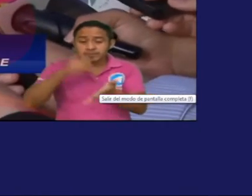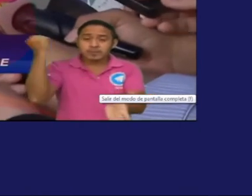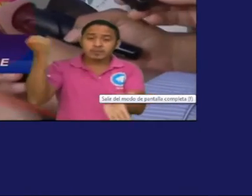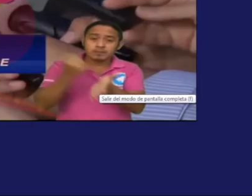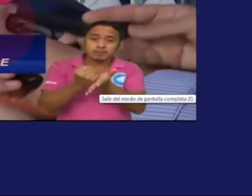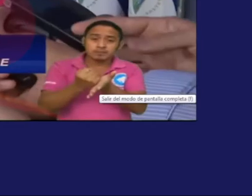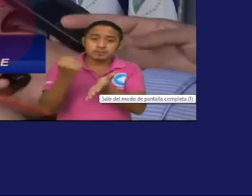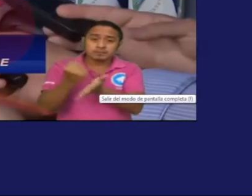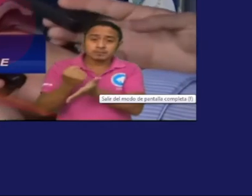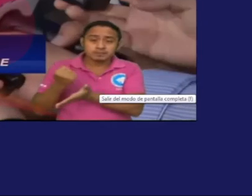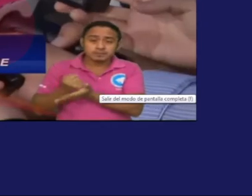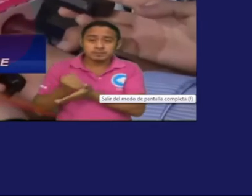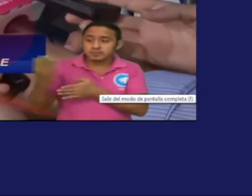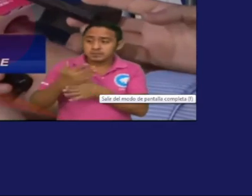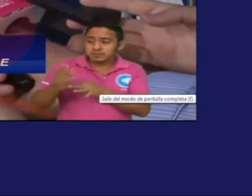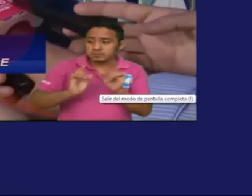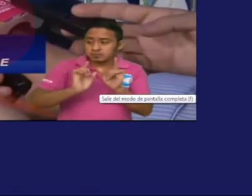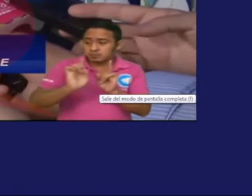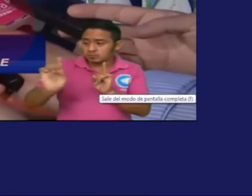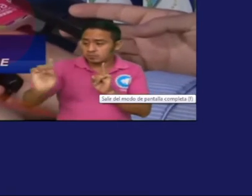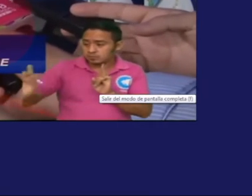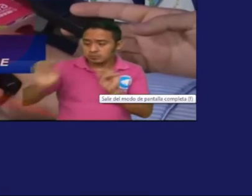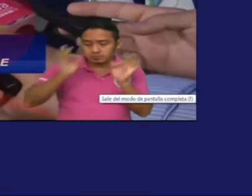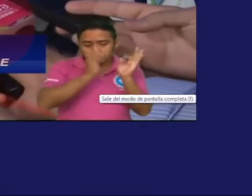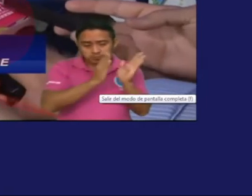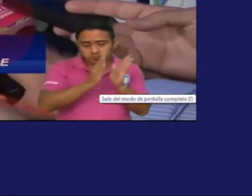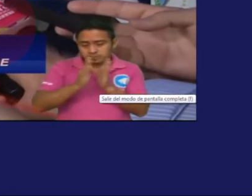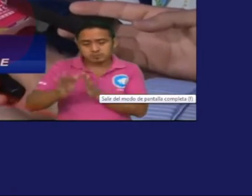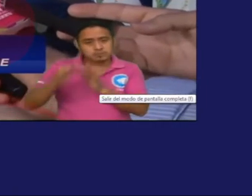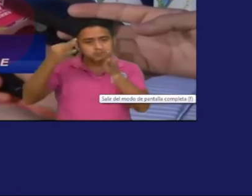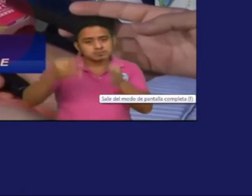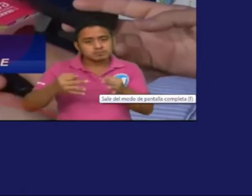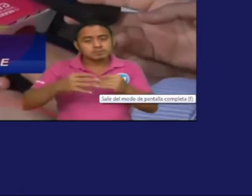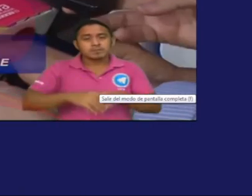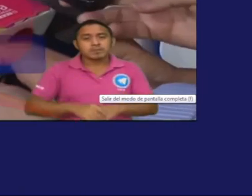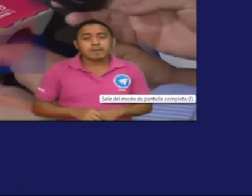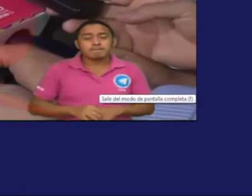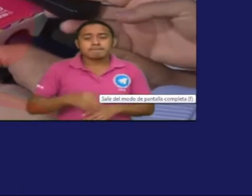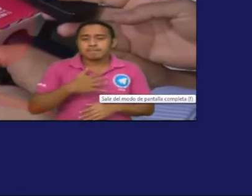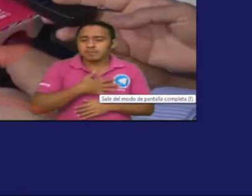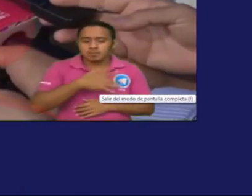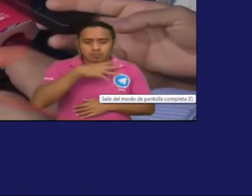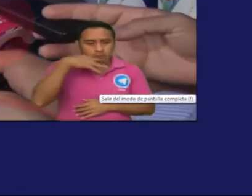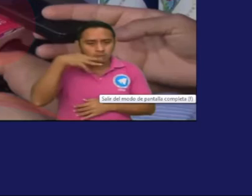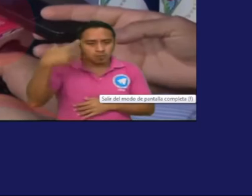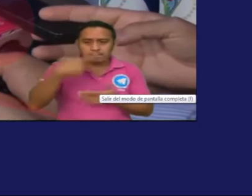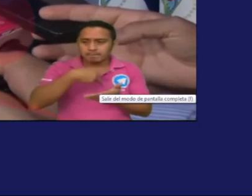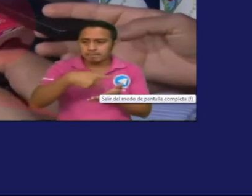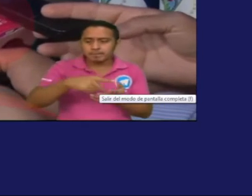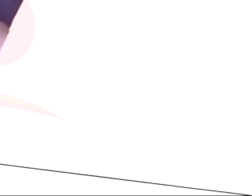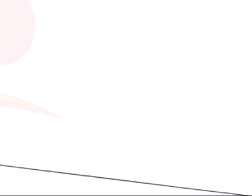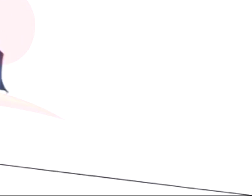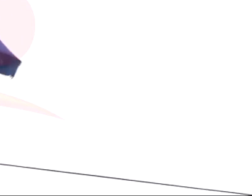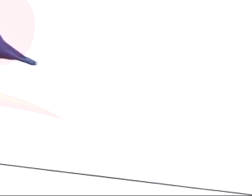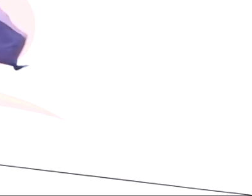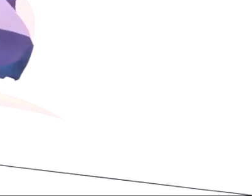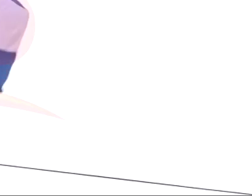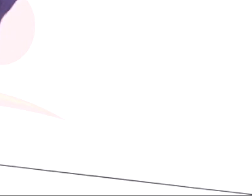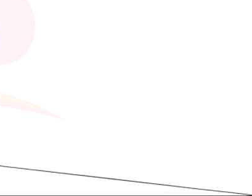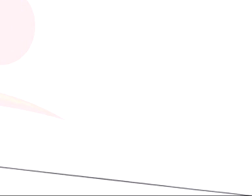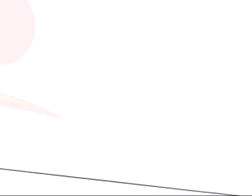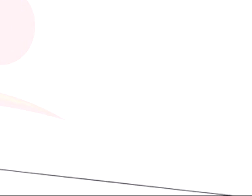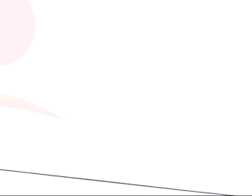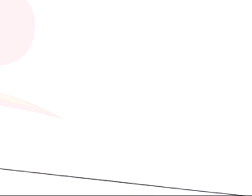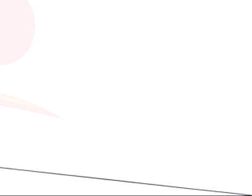cada uno de las posiciones de los candidatos, estaban en el lugar también correcto. Nuestros colores también del partido, nuestros emblemas, de manera